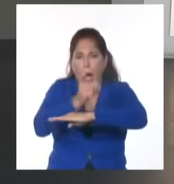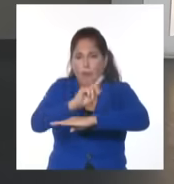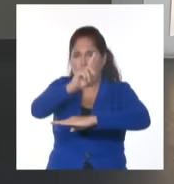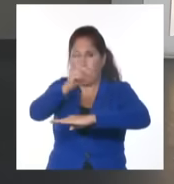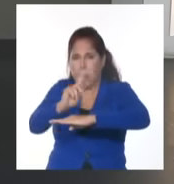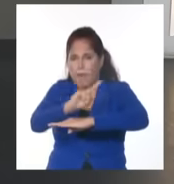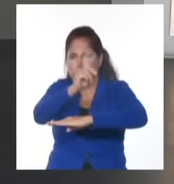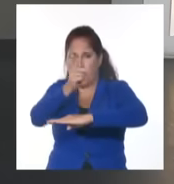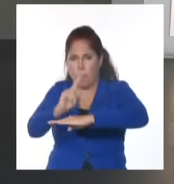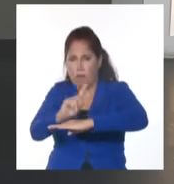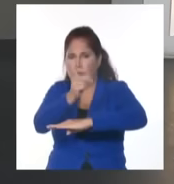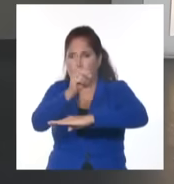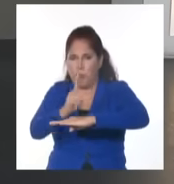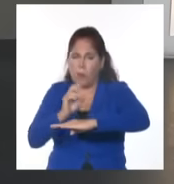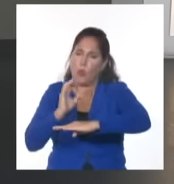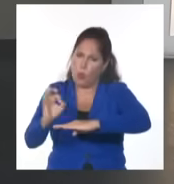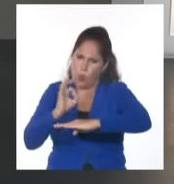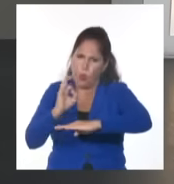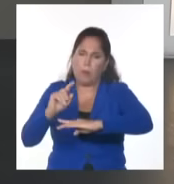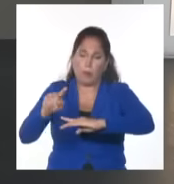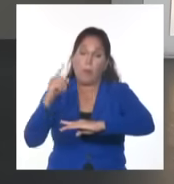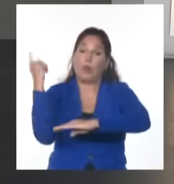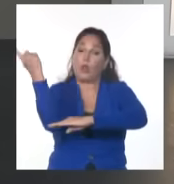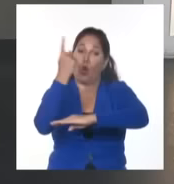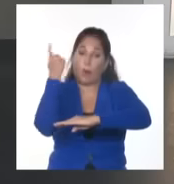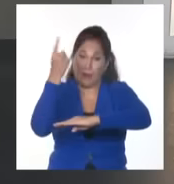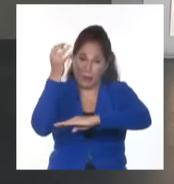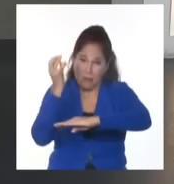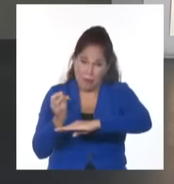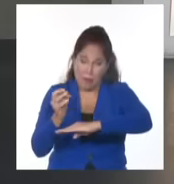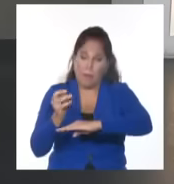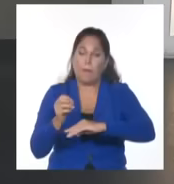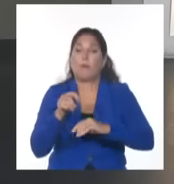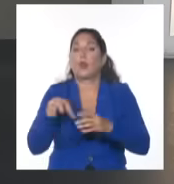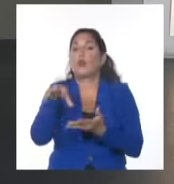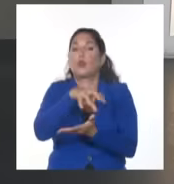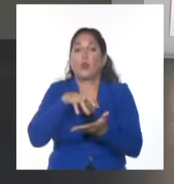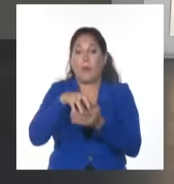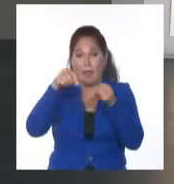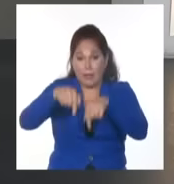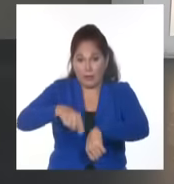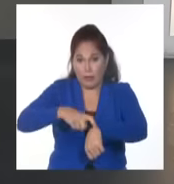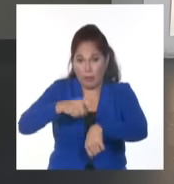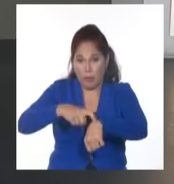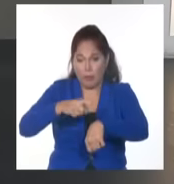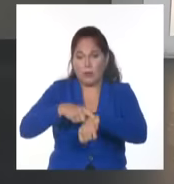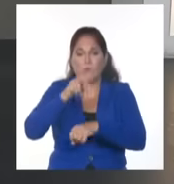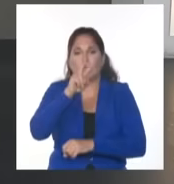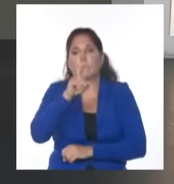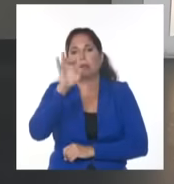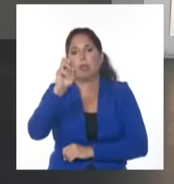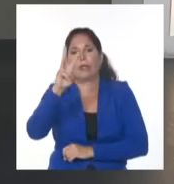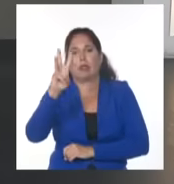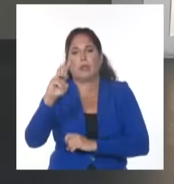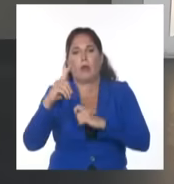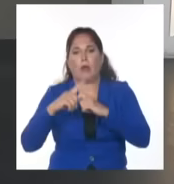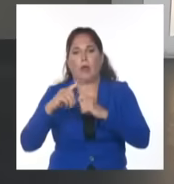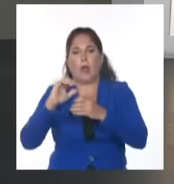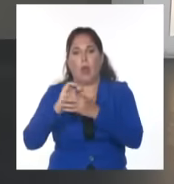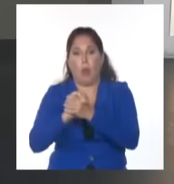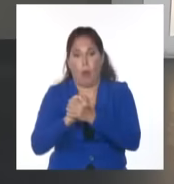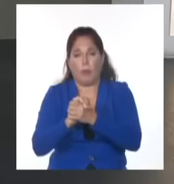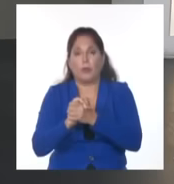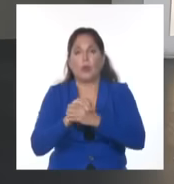aquí la actualización de esta tormenta tropical Helene, que se encuentra en este momento a 235 kilómetros al